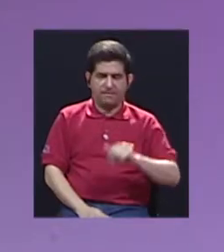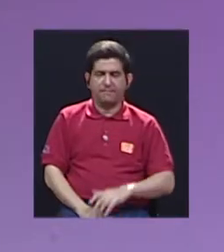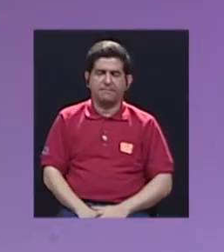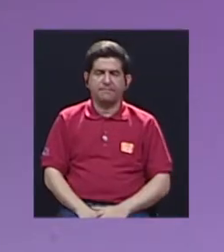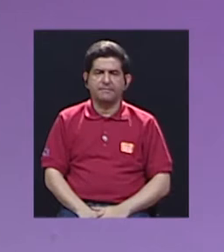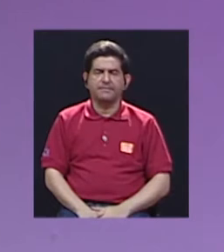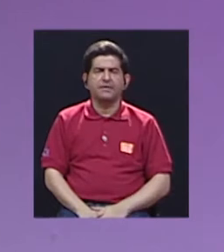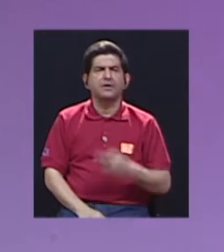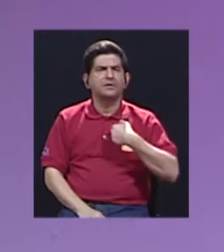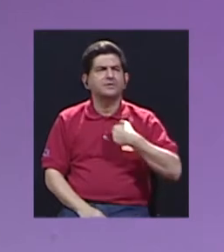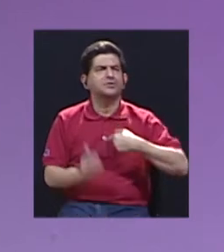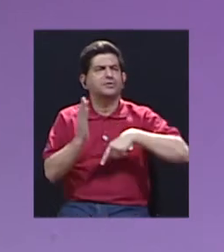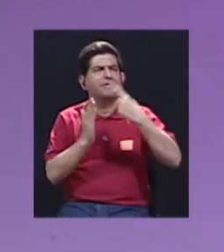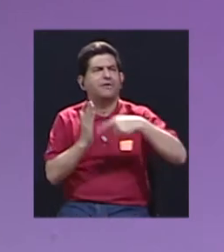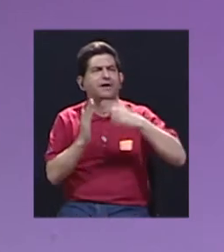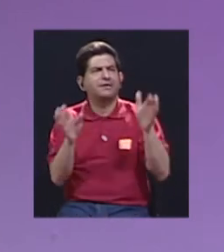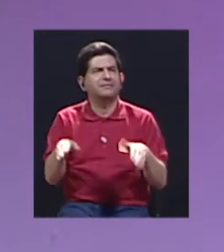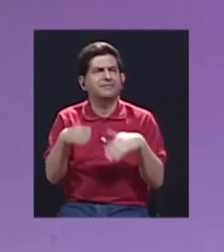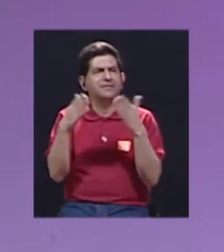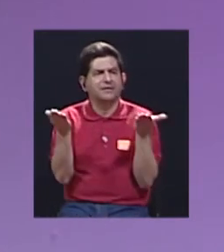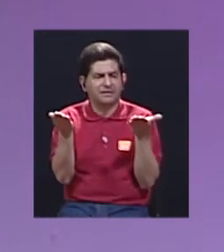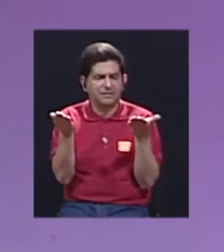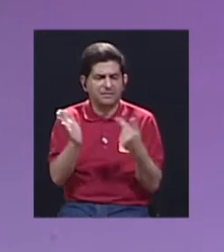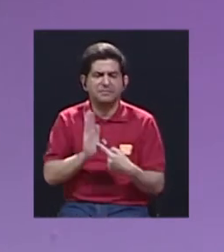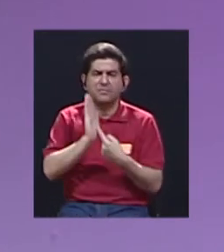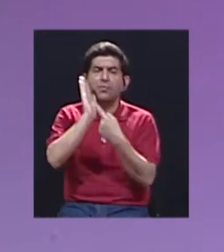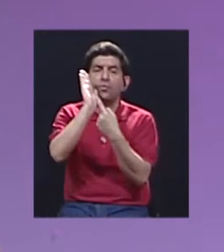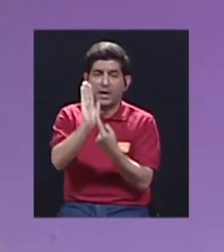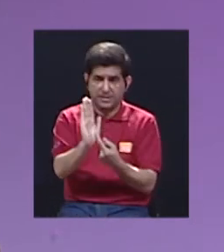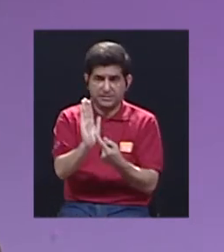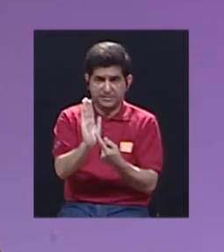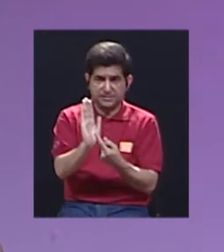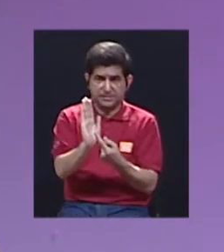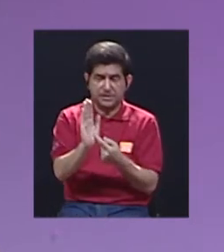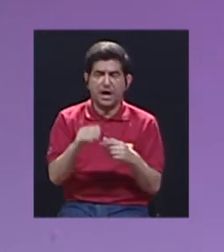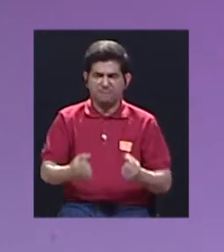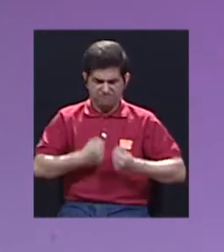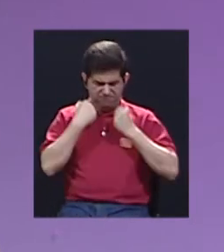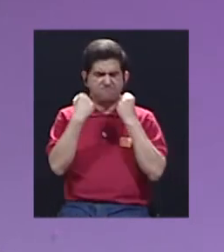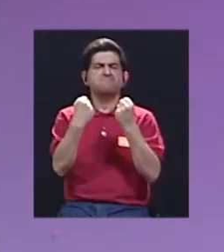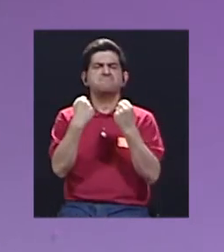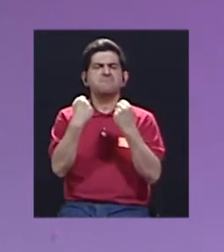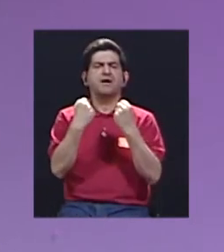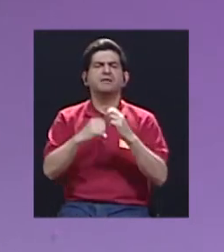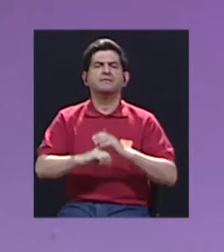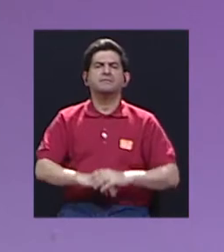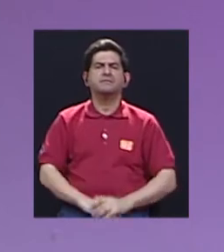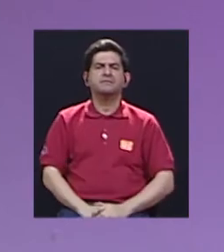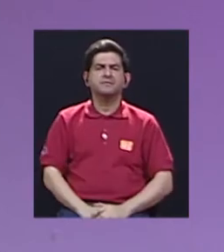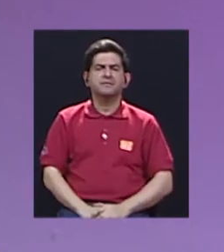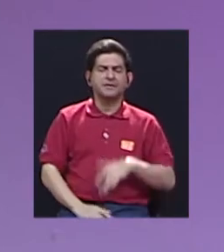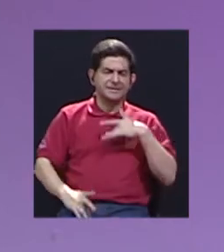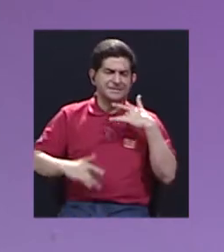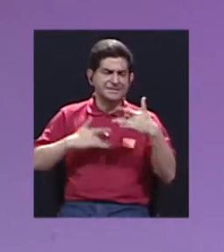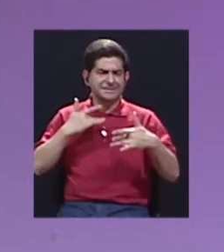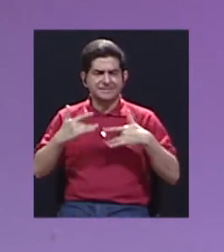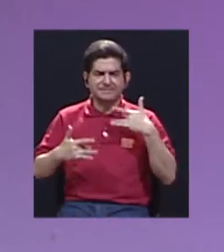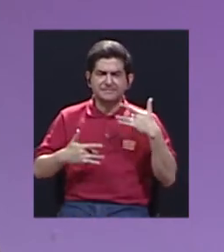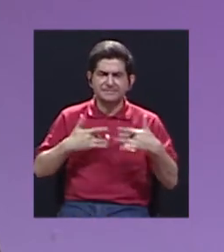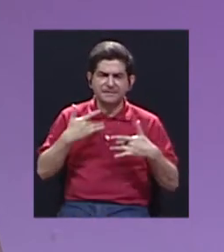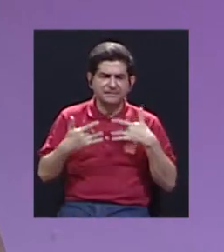La califico como una muestra valiente donde los